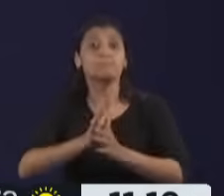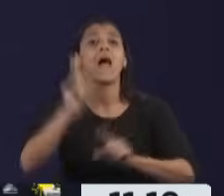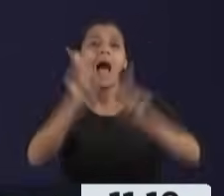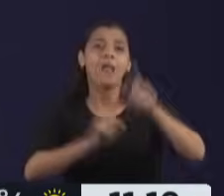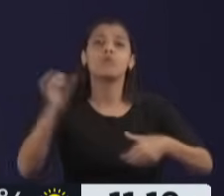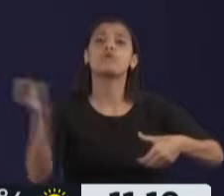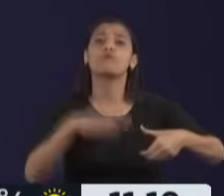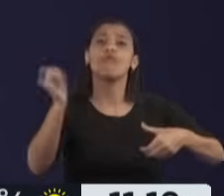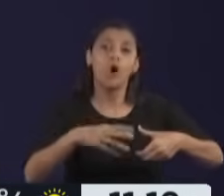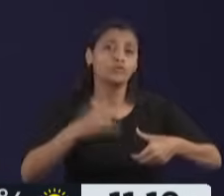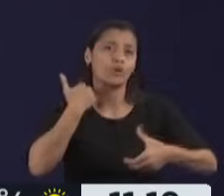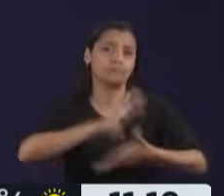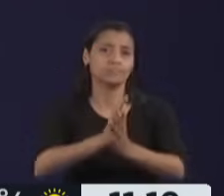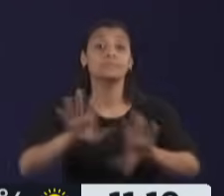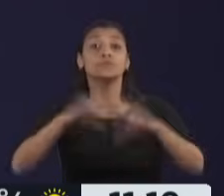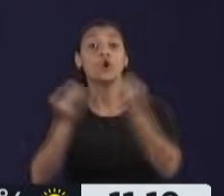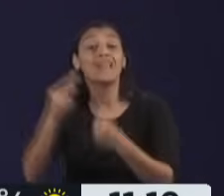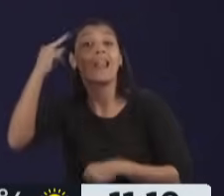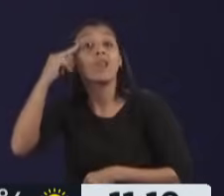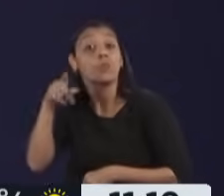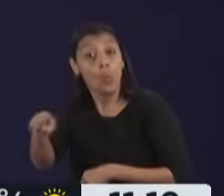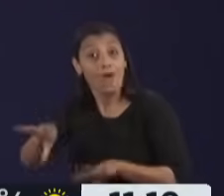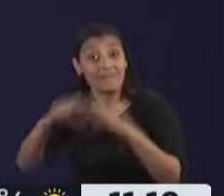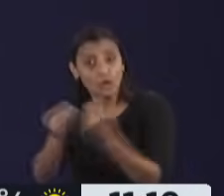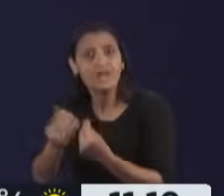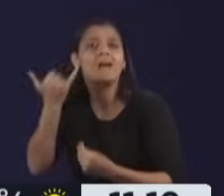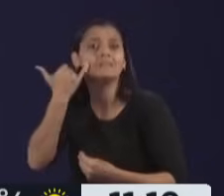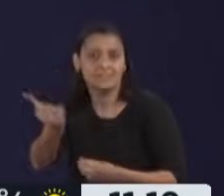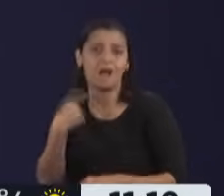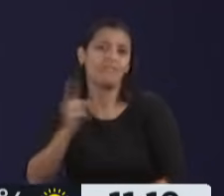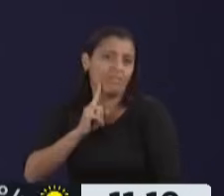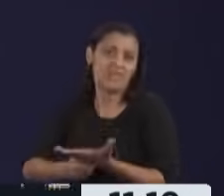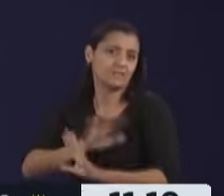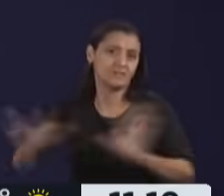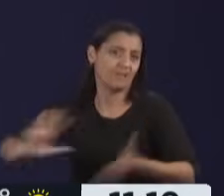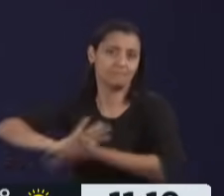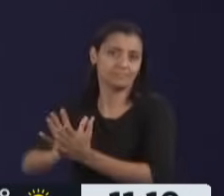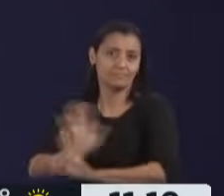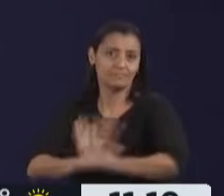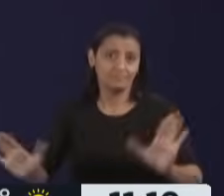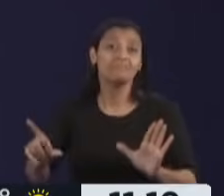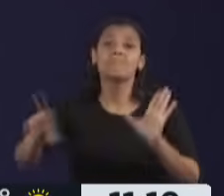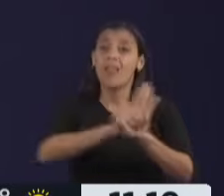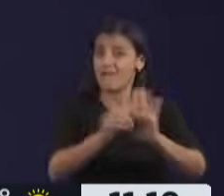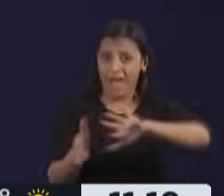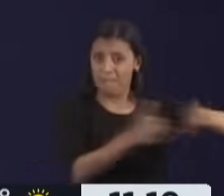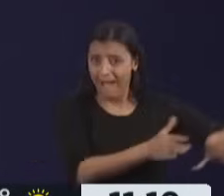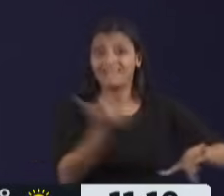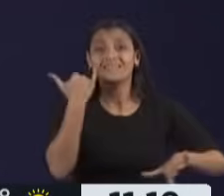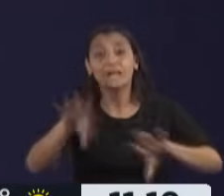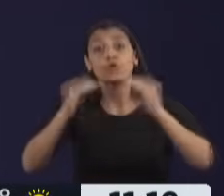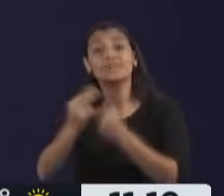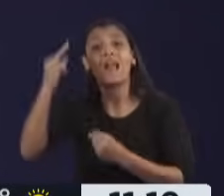fiduciarios, los cuales 9, recordemos que ya se había tomado la decisión de eliminarlos más allá de la ley,